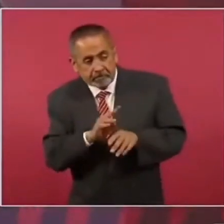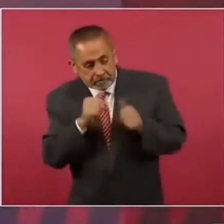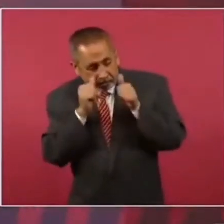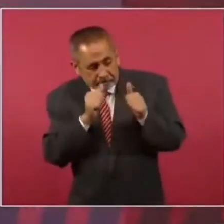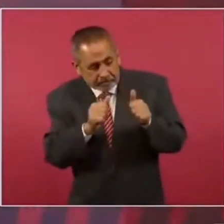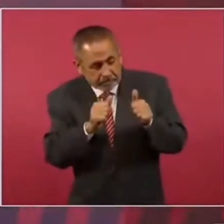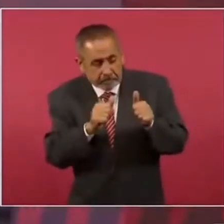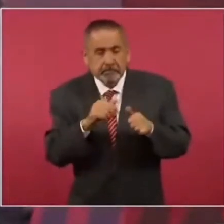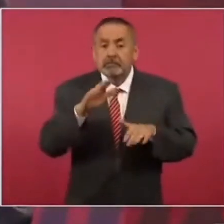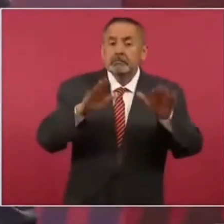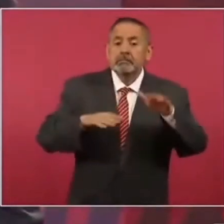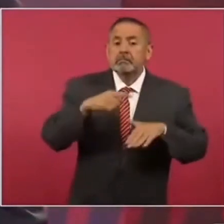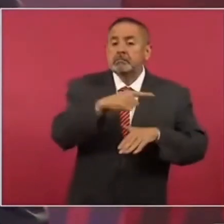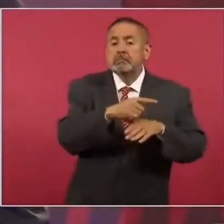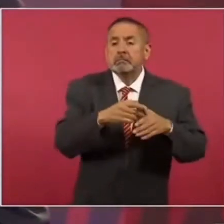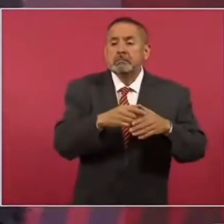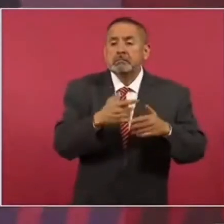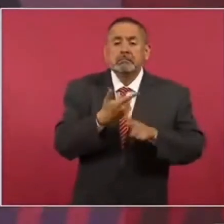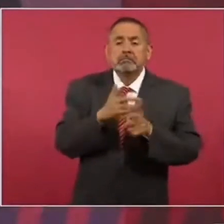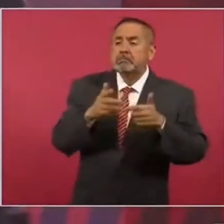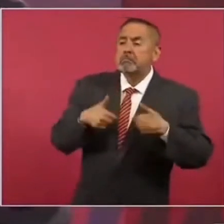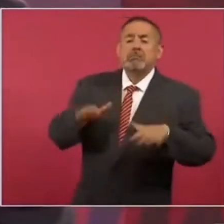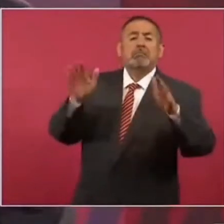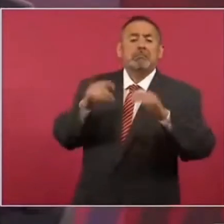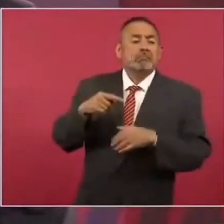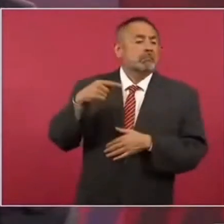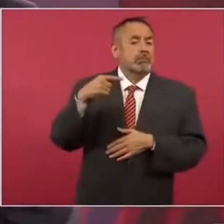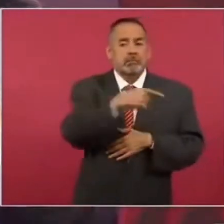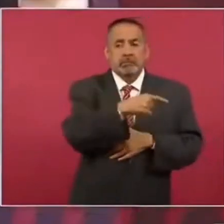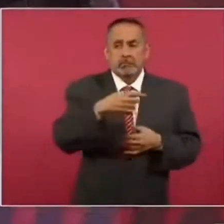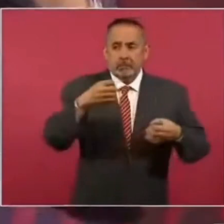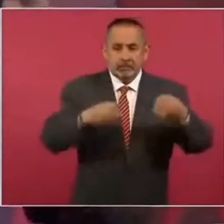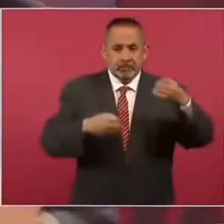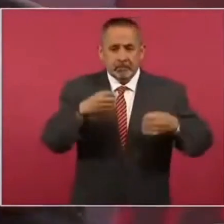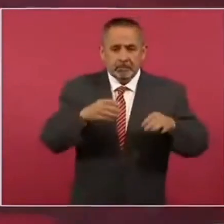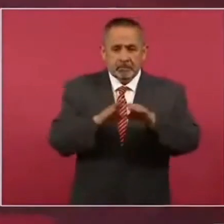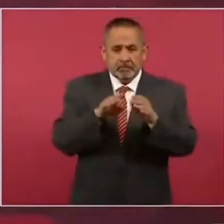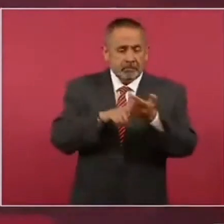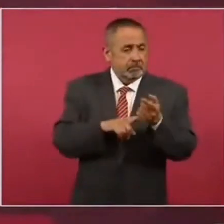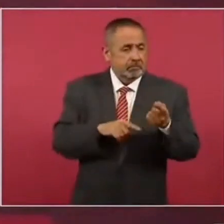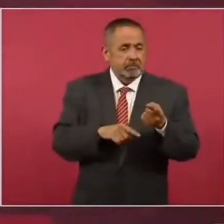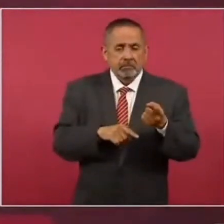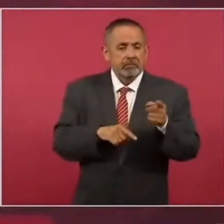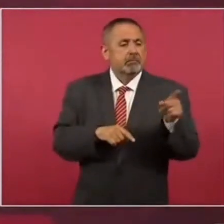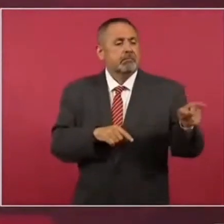porque de repente un juez le da libertad